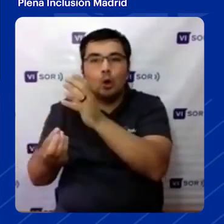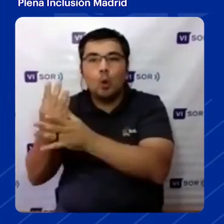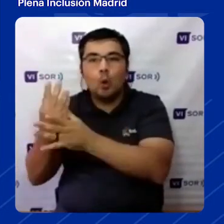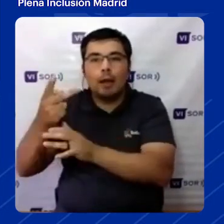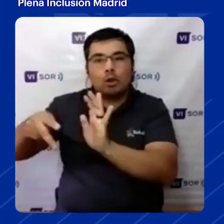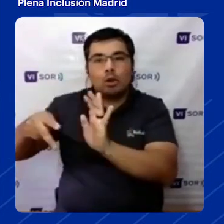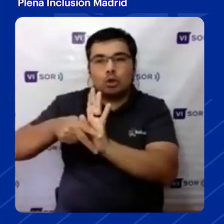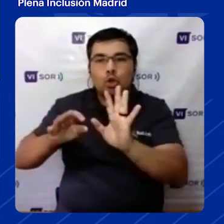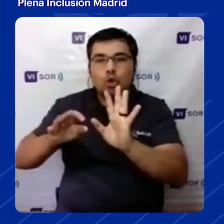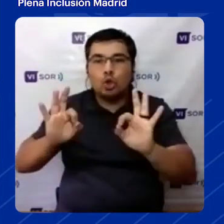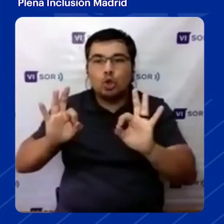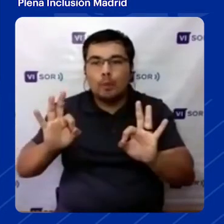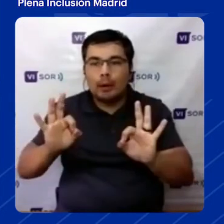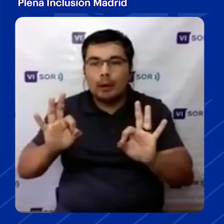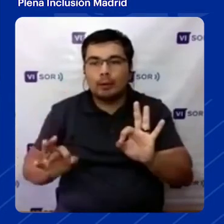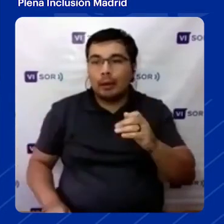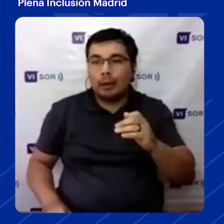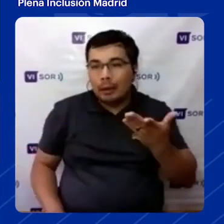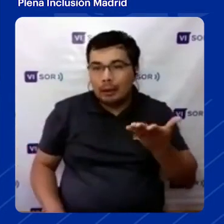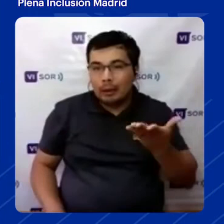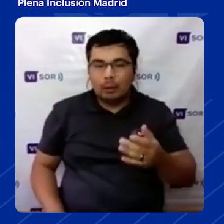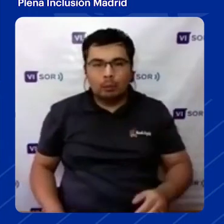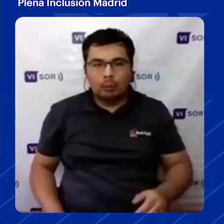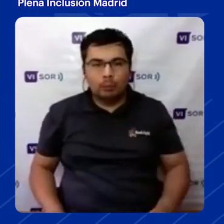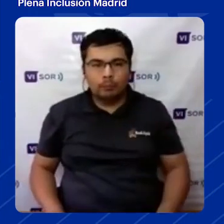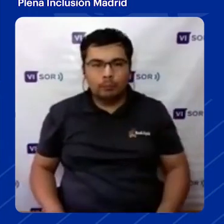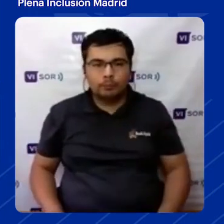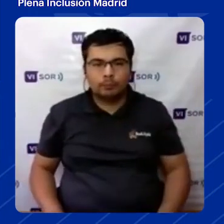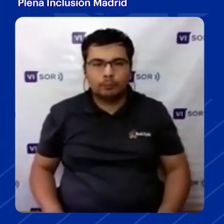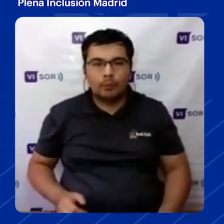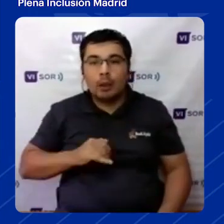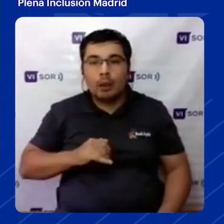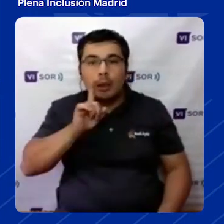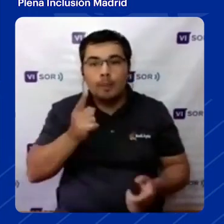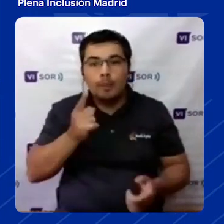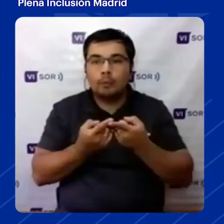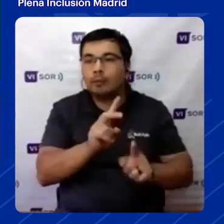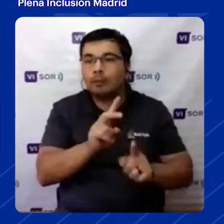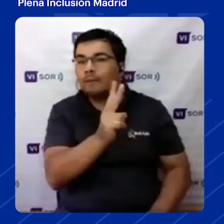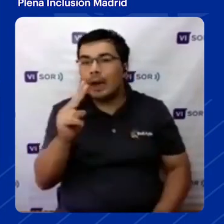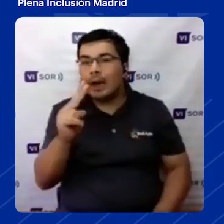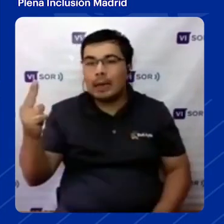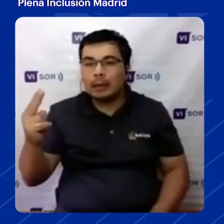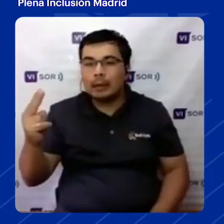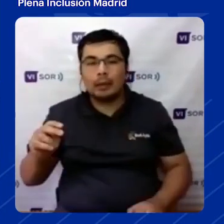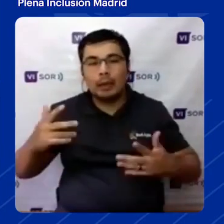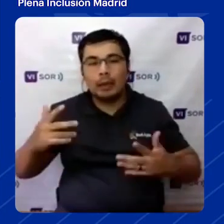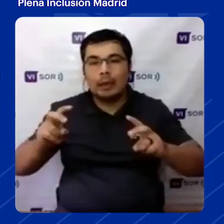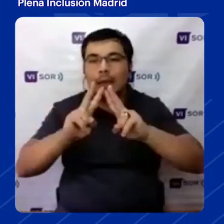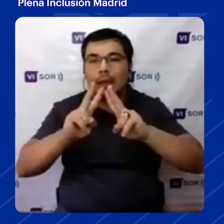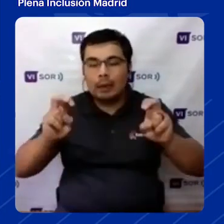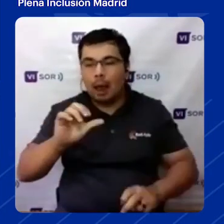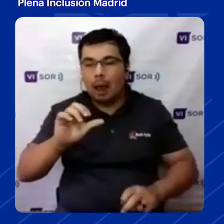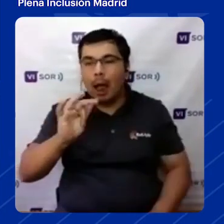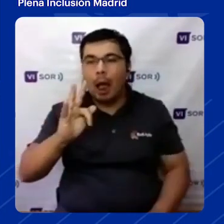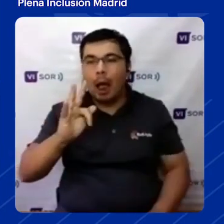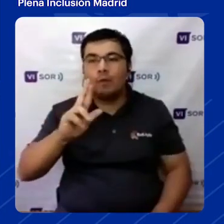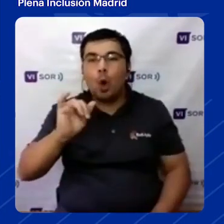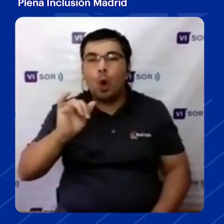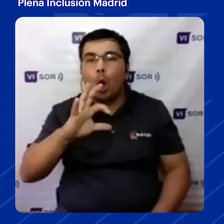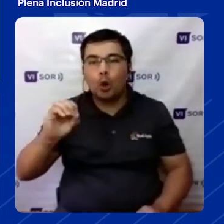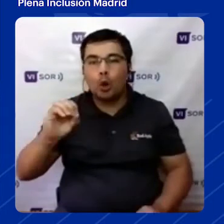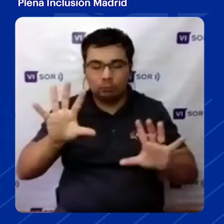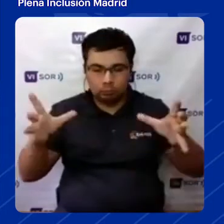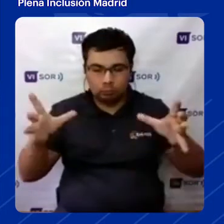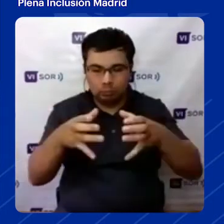en donde hemos tenido pues, variantes en cuanto a los aforos o a las restricciones de acceso o a